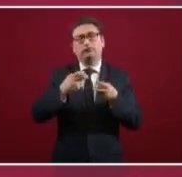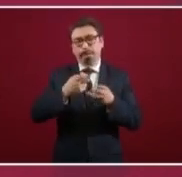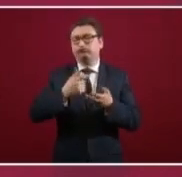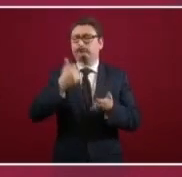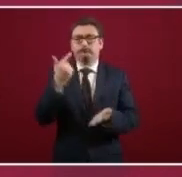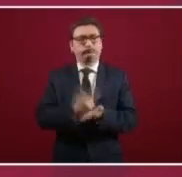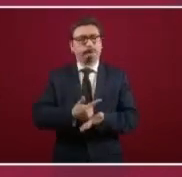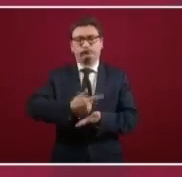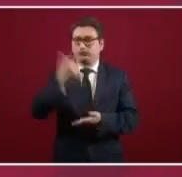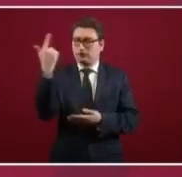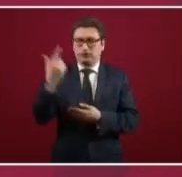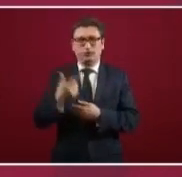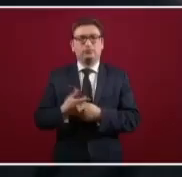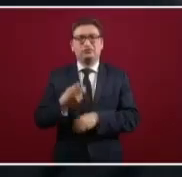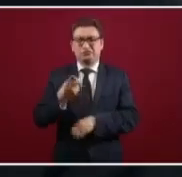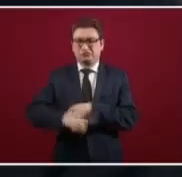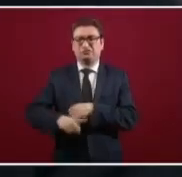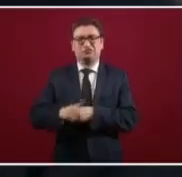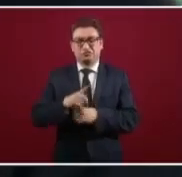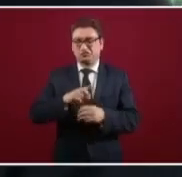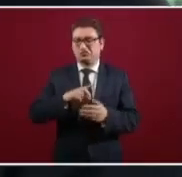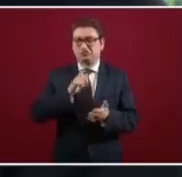que sea delito grave